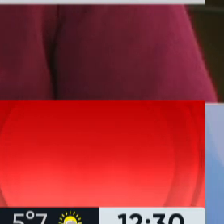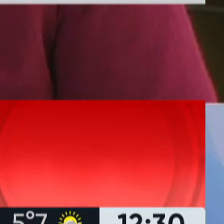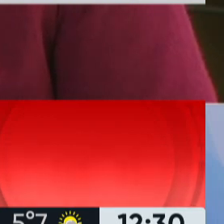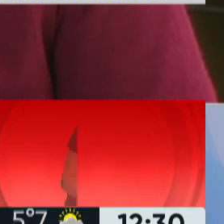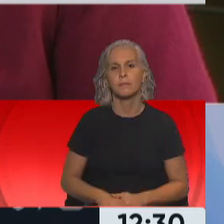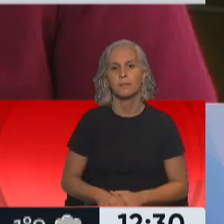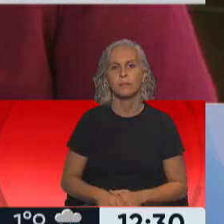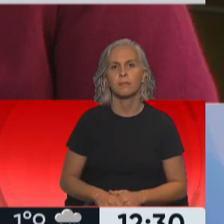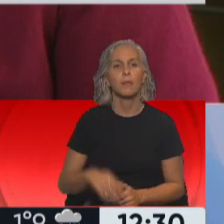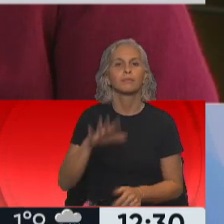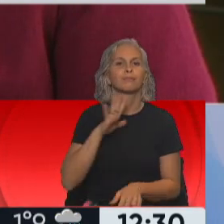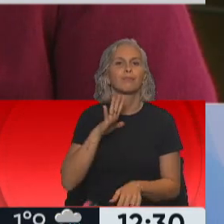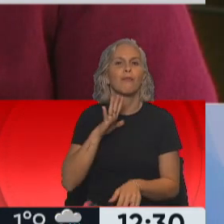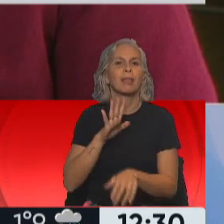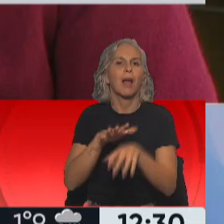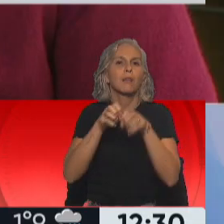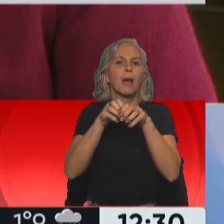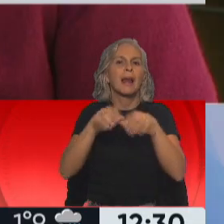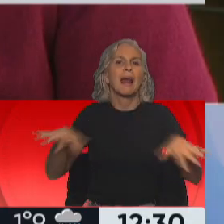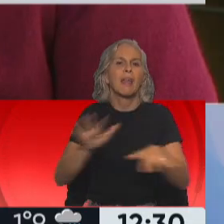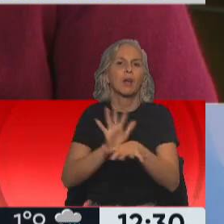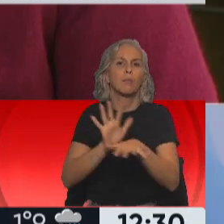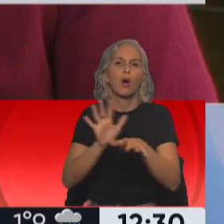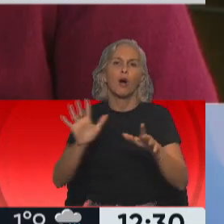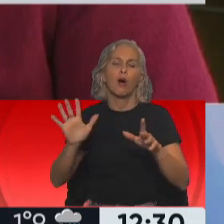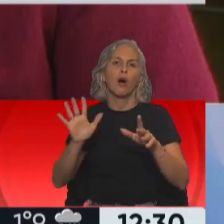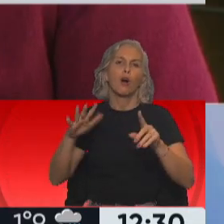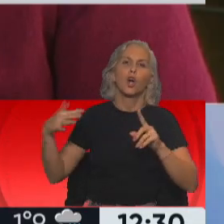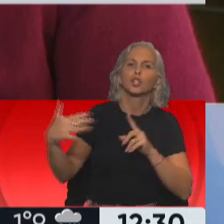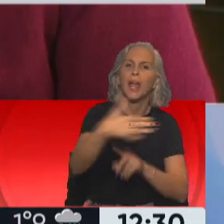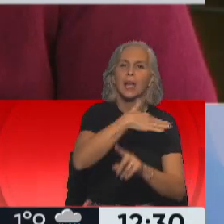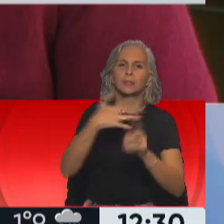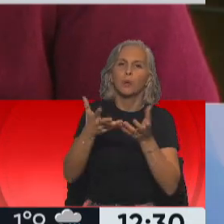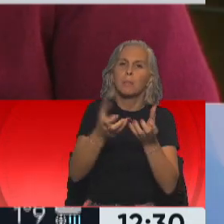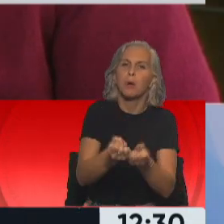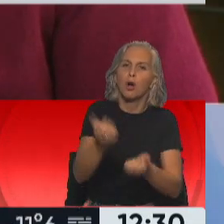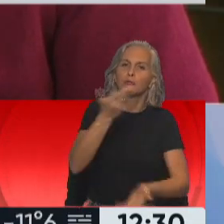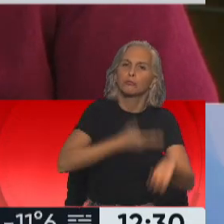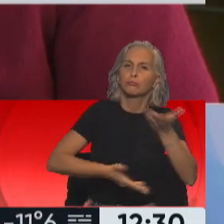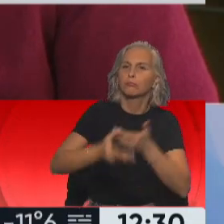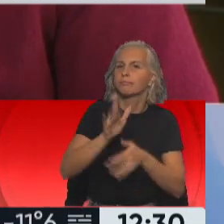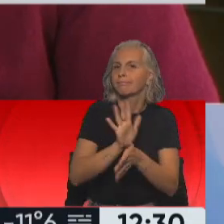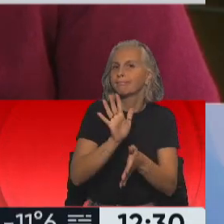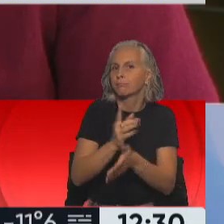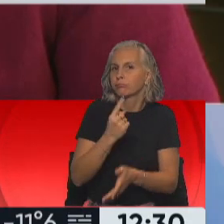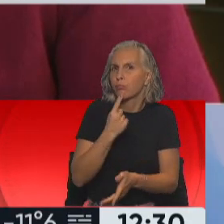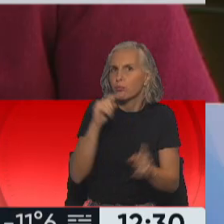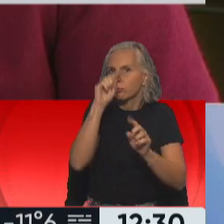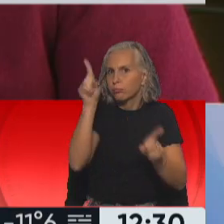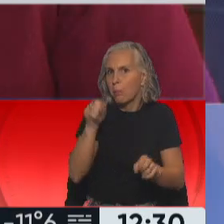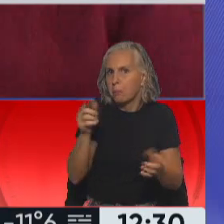red, o no hay un contexto que sea continente, es una incertidumbre. Qué